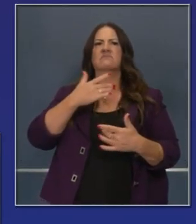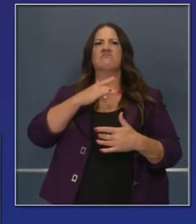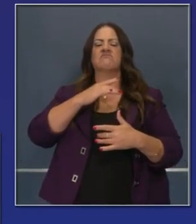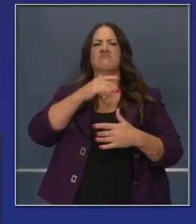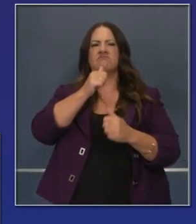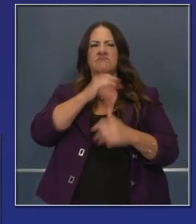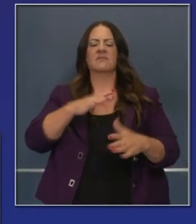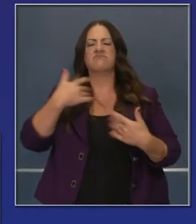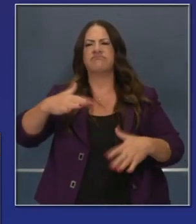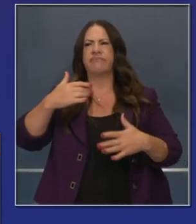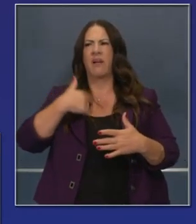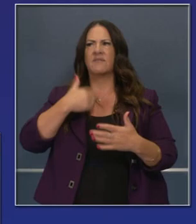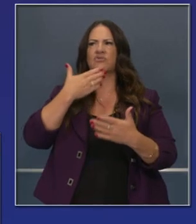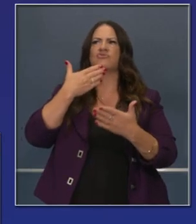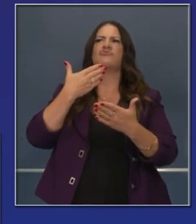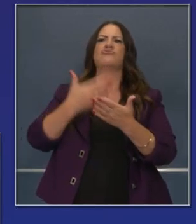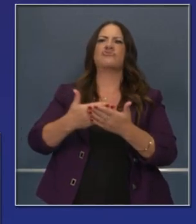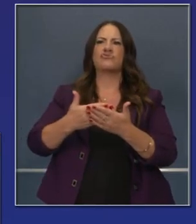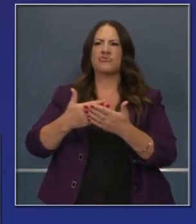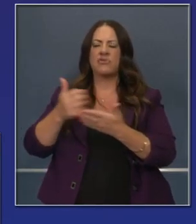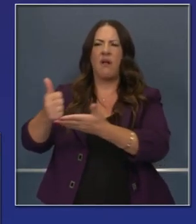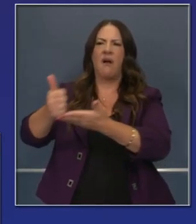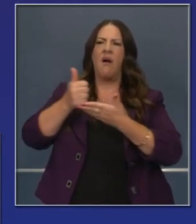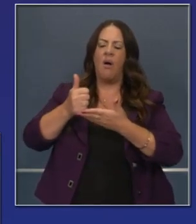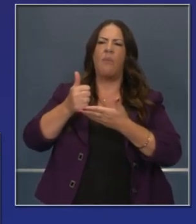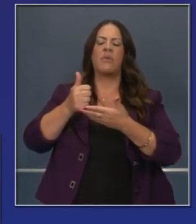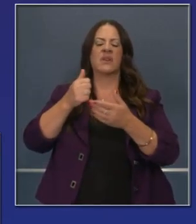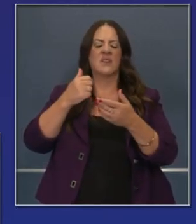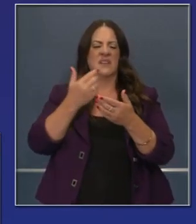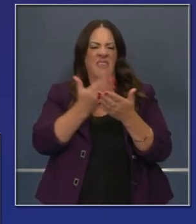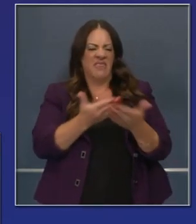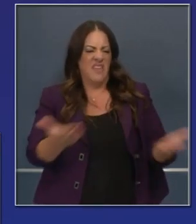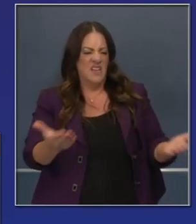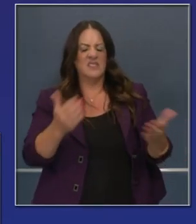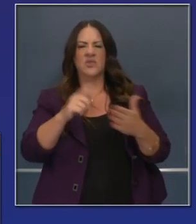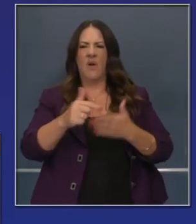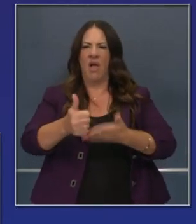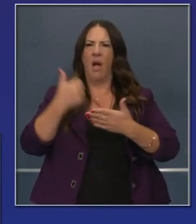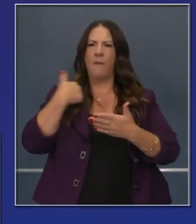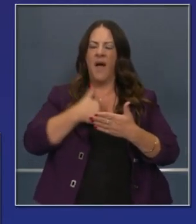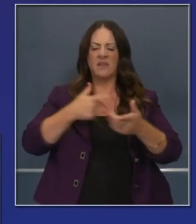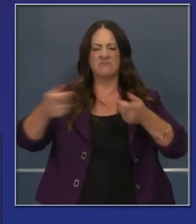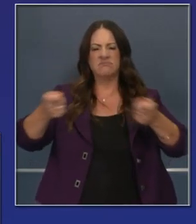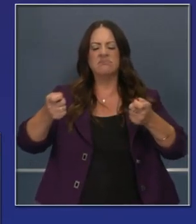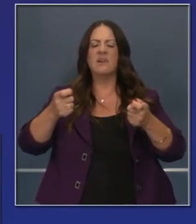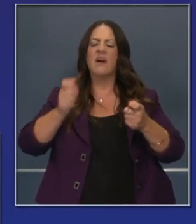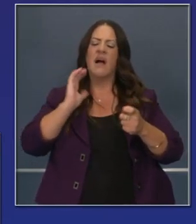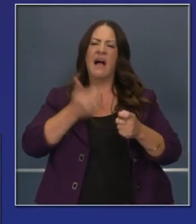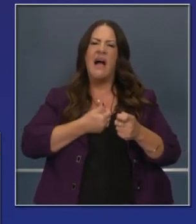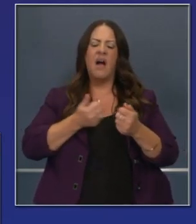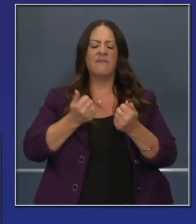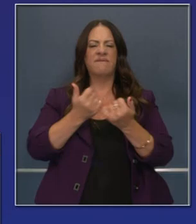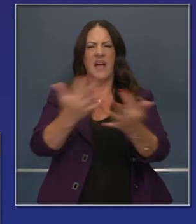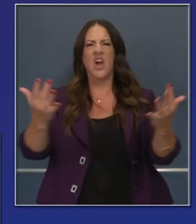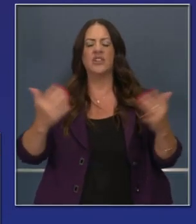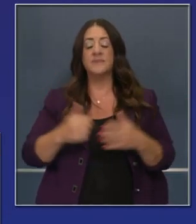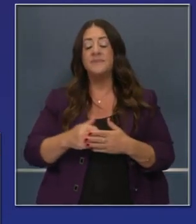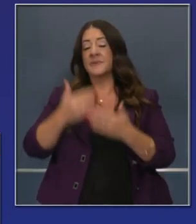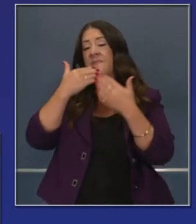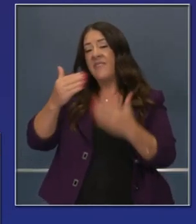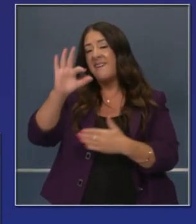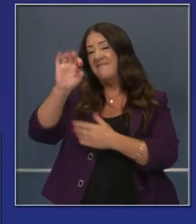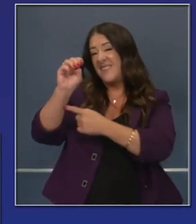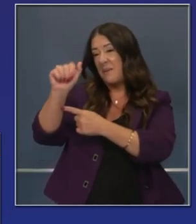a todo vapor, con este sistema de ayuda mutua que ya muchos de ustedes conocen. Quiero dar gracias a la administración, a